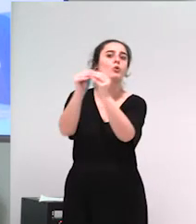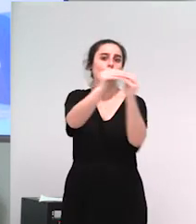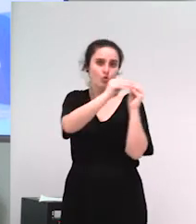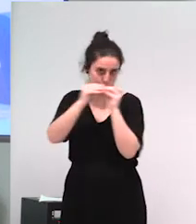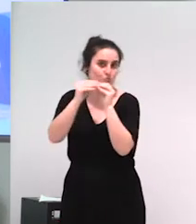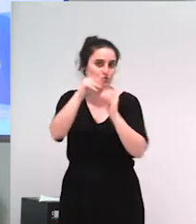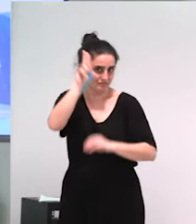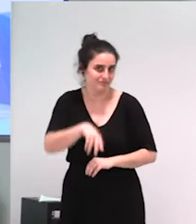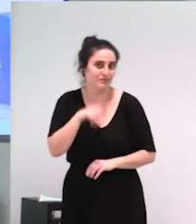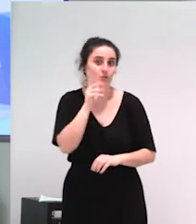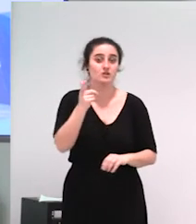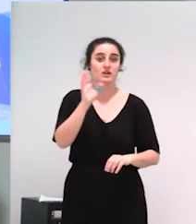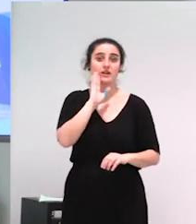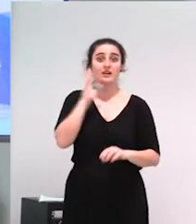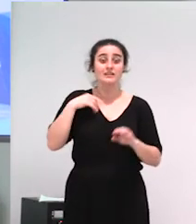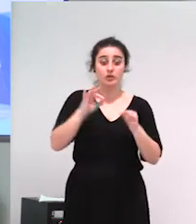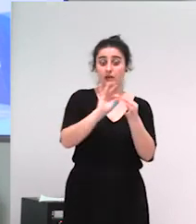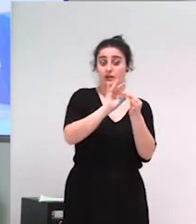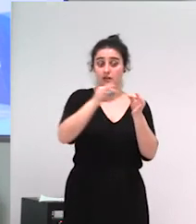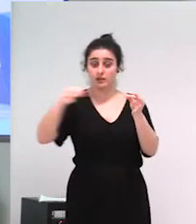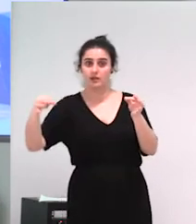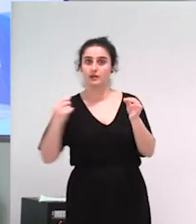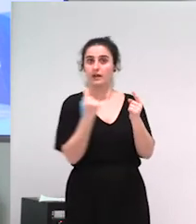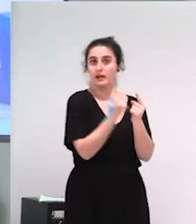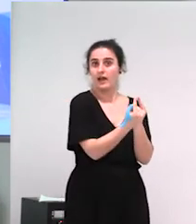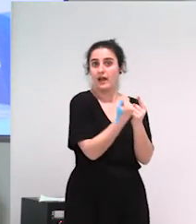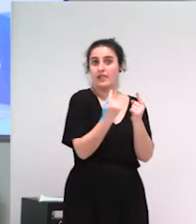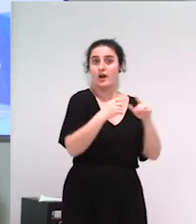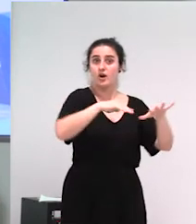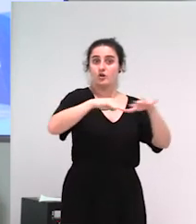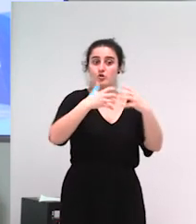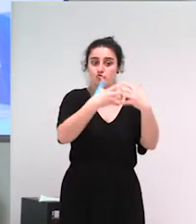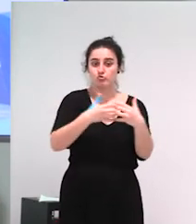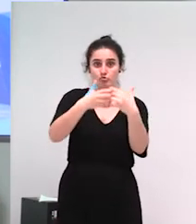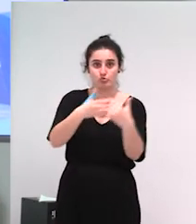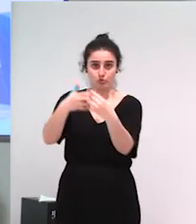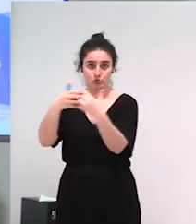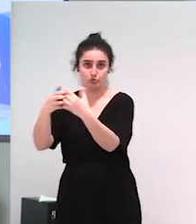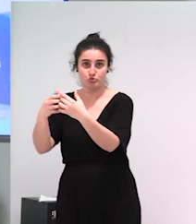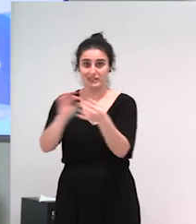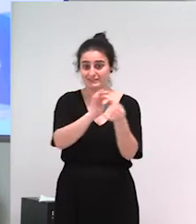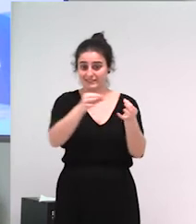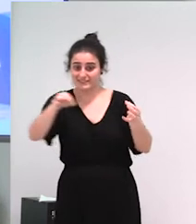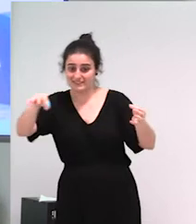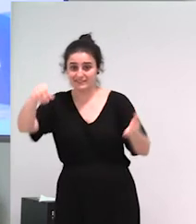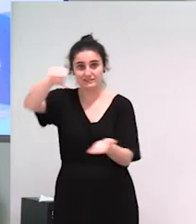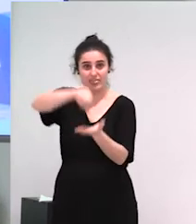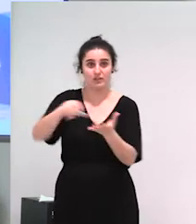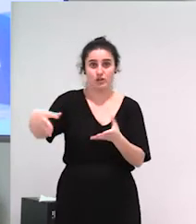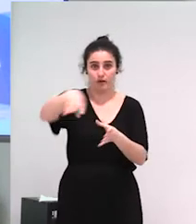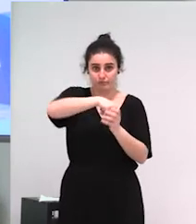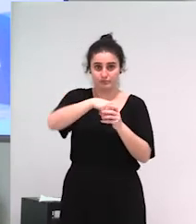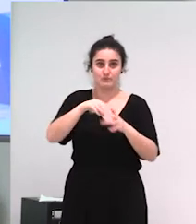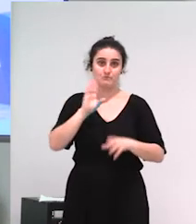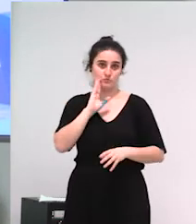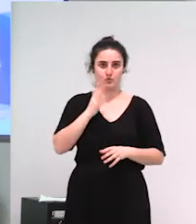es donde se intersecciona cada una de las luchas que están pasando al final en nuestras